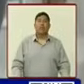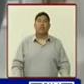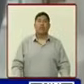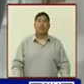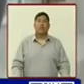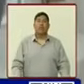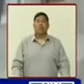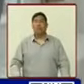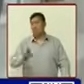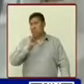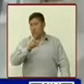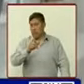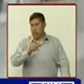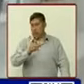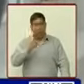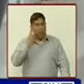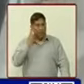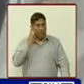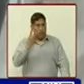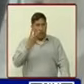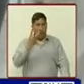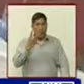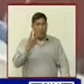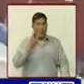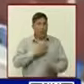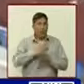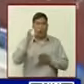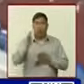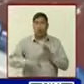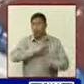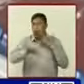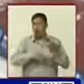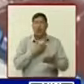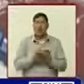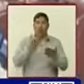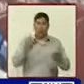Ay, yo realmente yo digo que estamos cumpliendo todo.